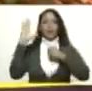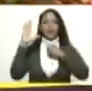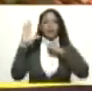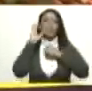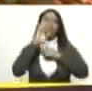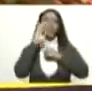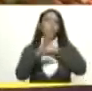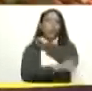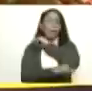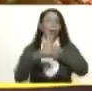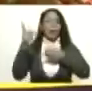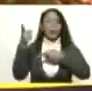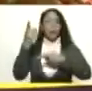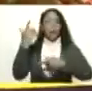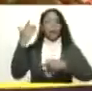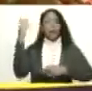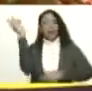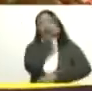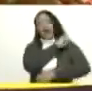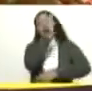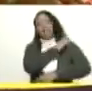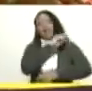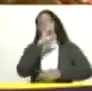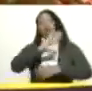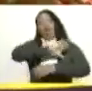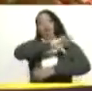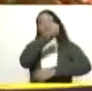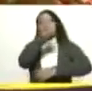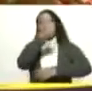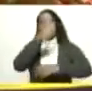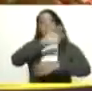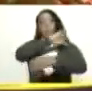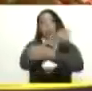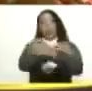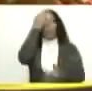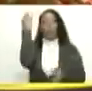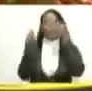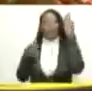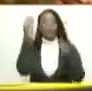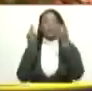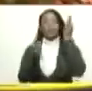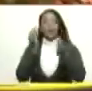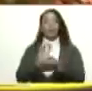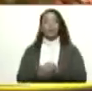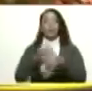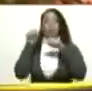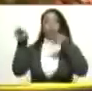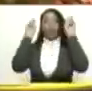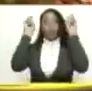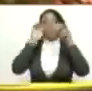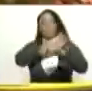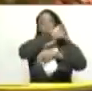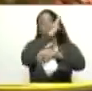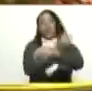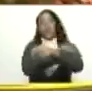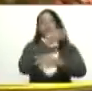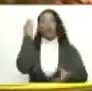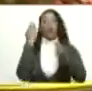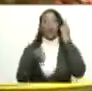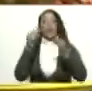con importantes y altos cargos en la dirección del Poder Judicial, en este caso del Poder Judicial de